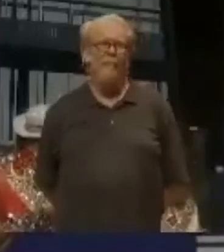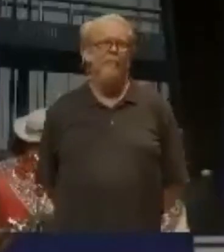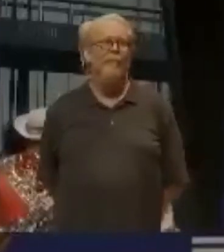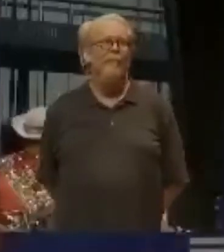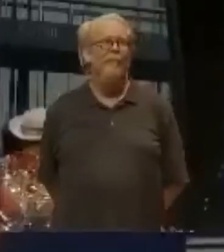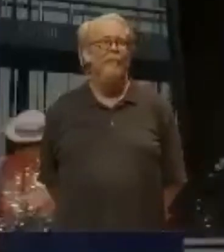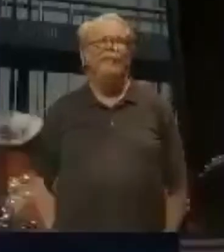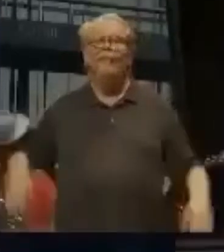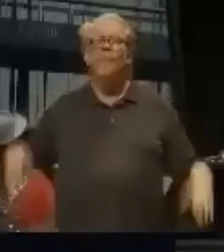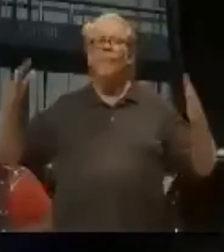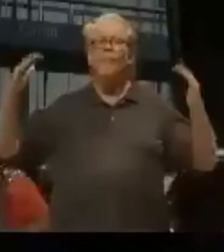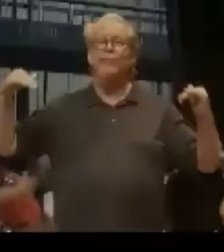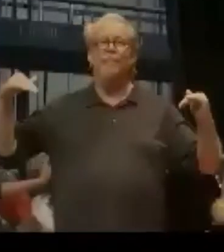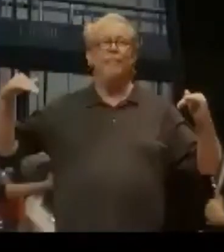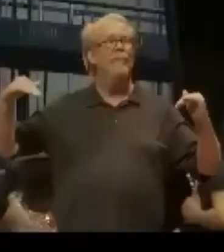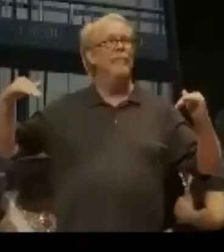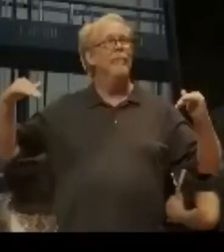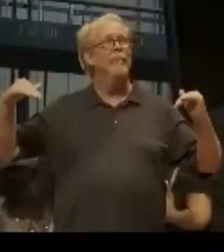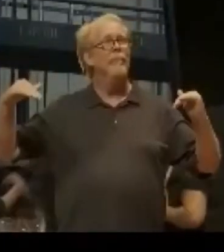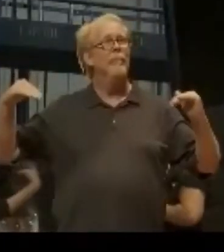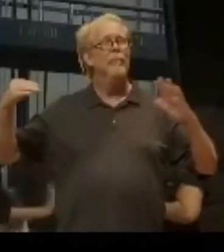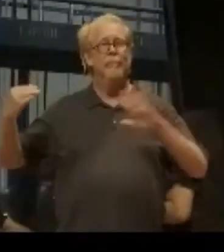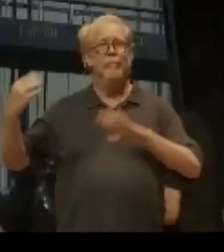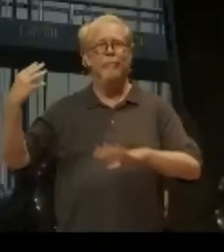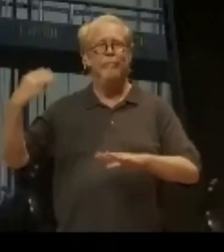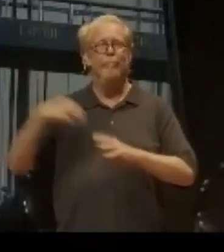All right, next slide. Siguiente.